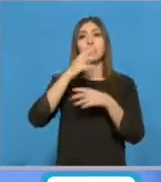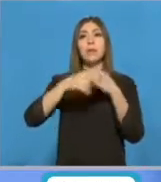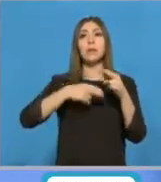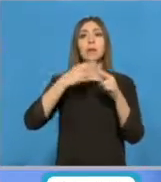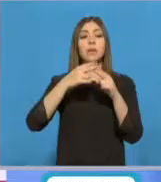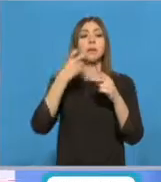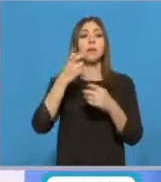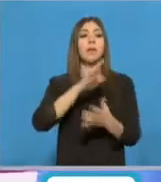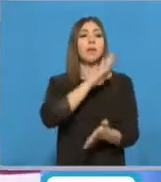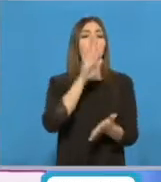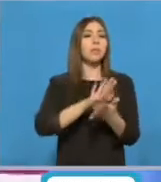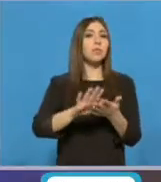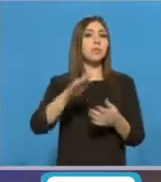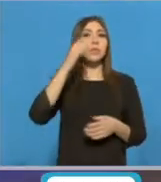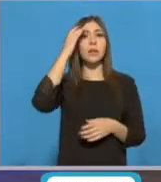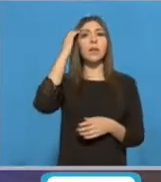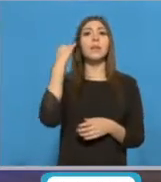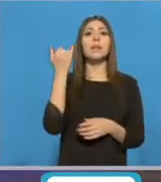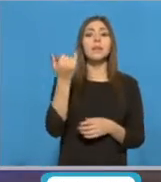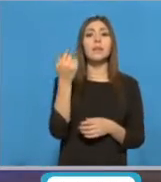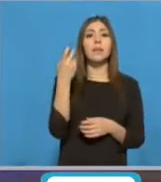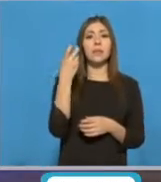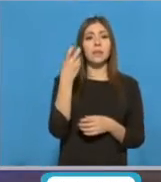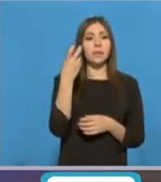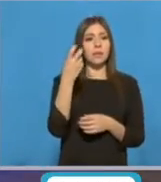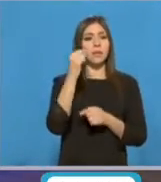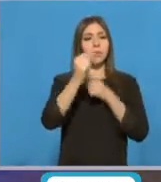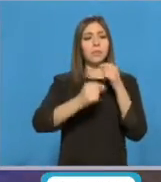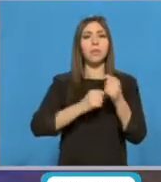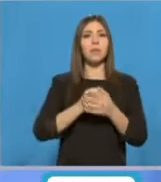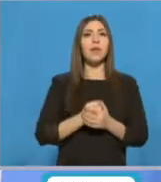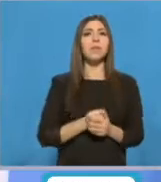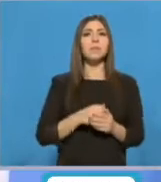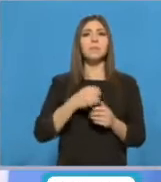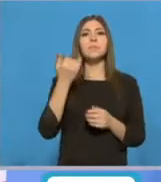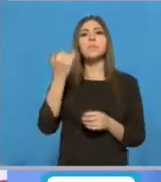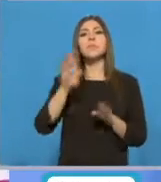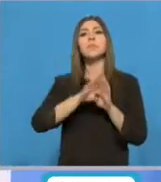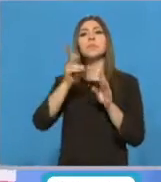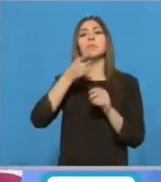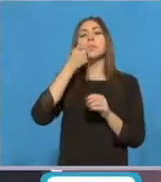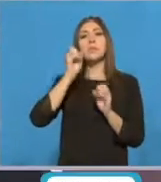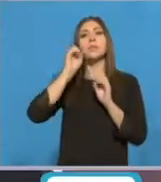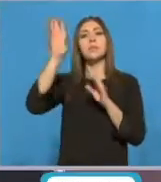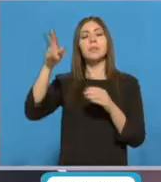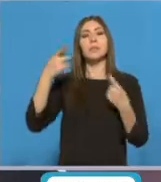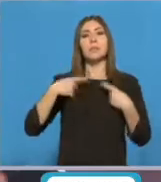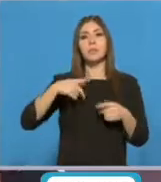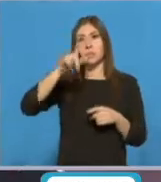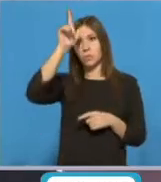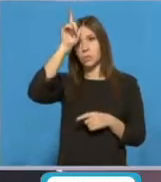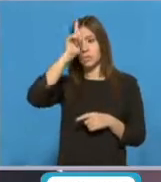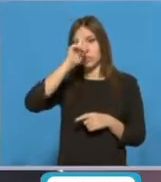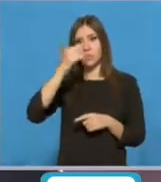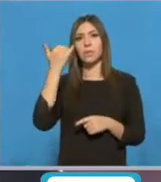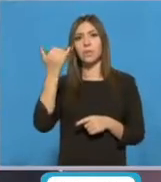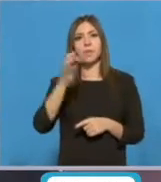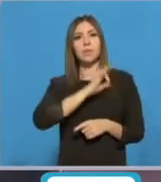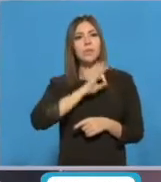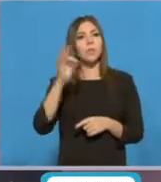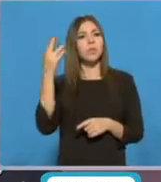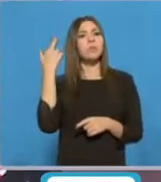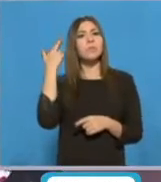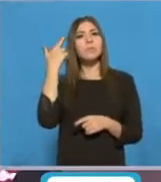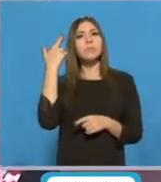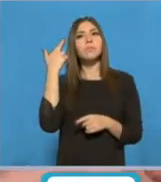que buscarlos hay afuera. naciones que tienen la iniciativa de, sí, claro, mandemos misiones a la luna y explotemos.